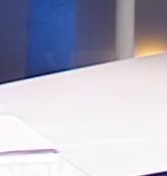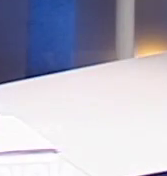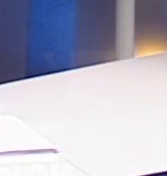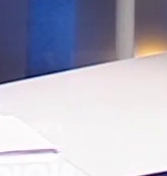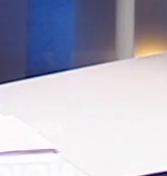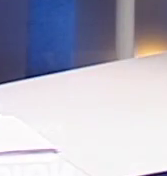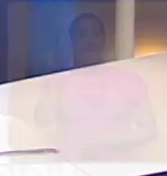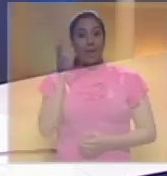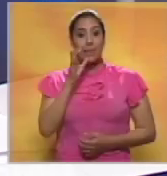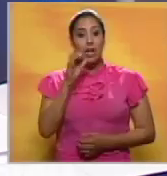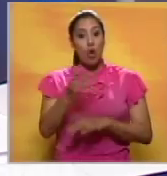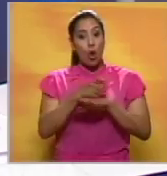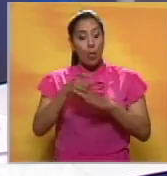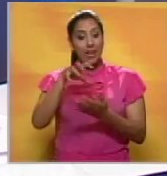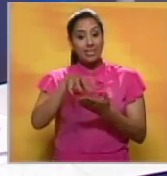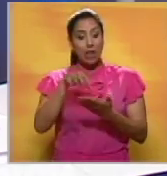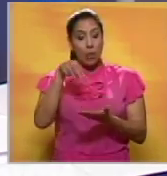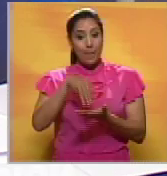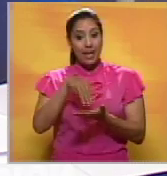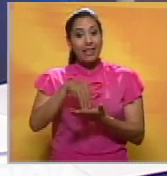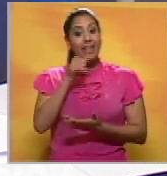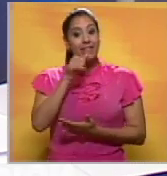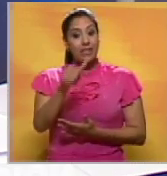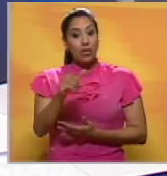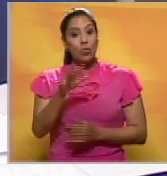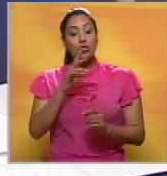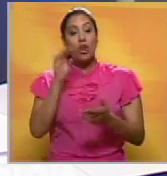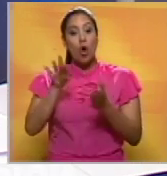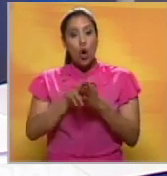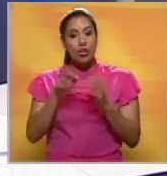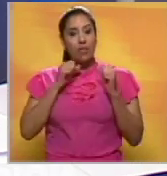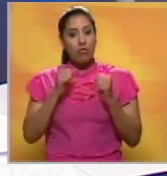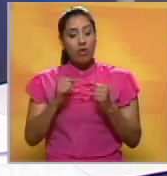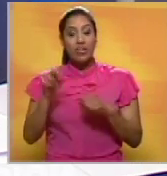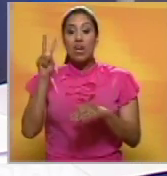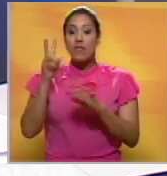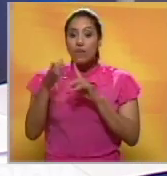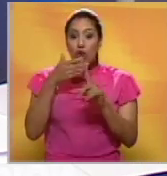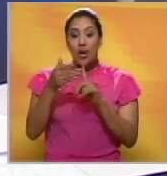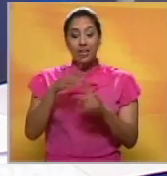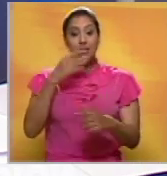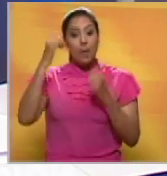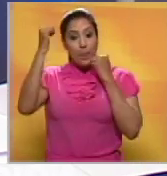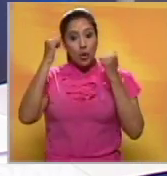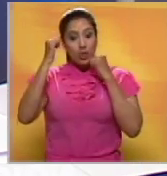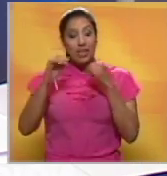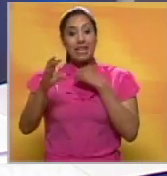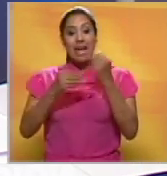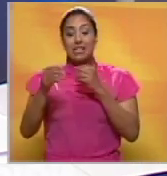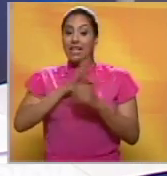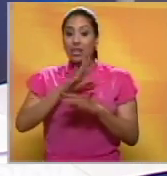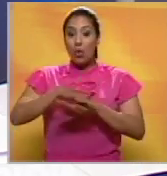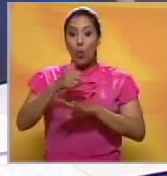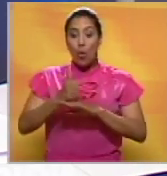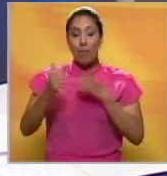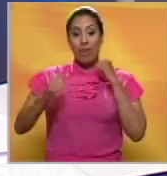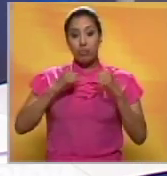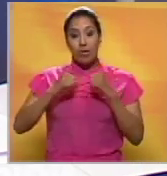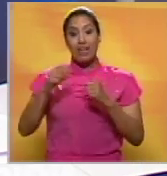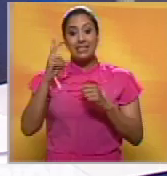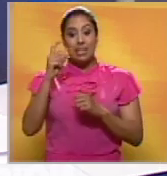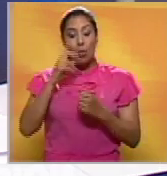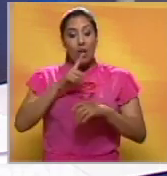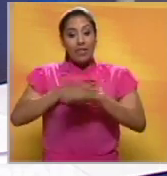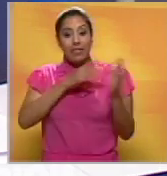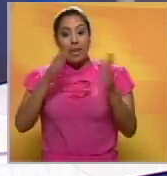Enrique Capriles, gobernador del estado Miranda, denuncia el recrudecimiento de la violencia en las protestas, que es consecuencia de la activación de la